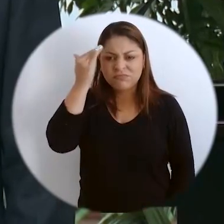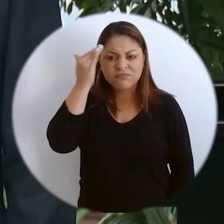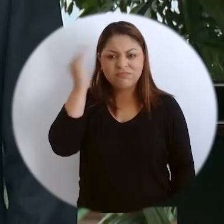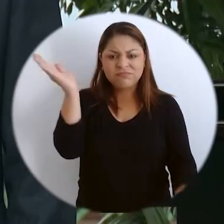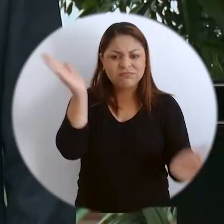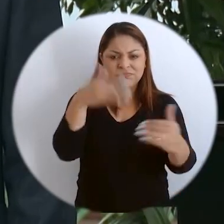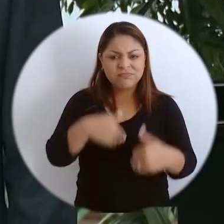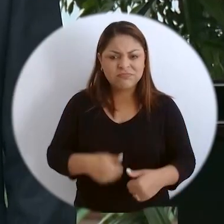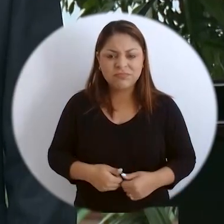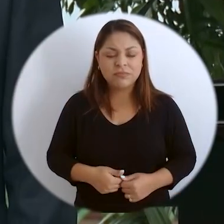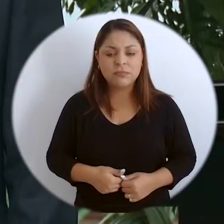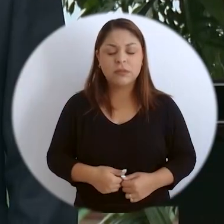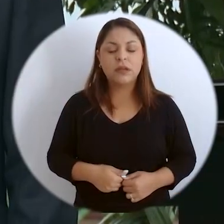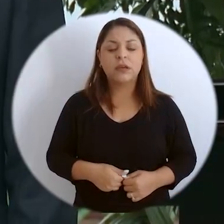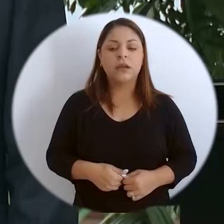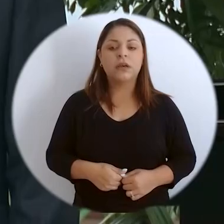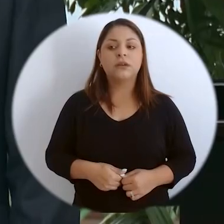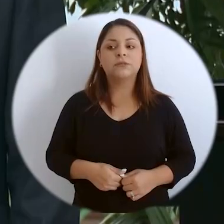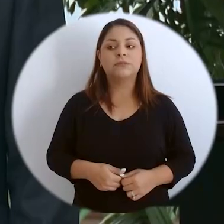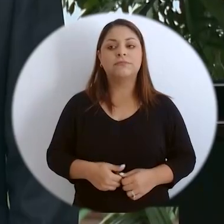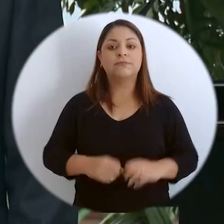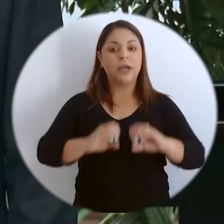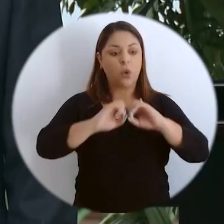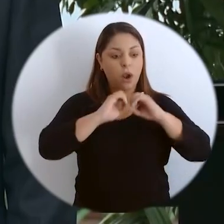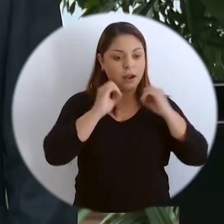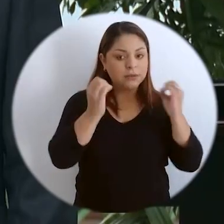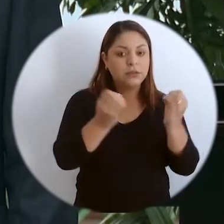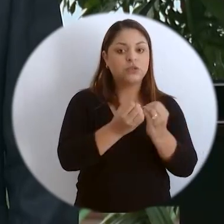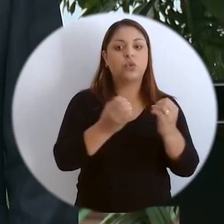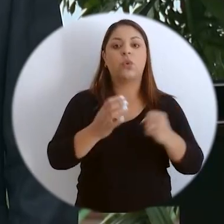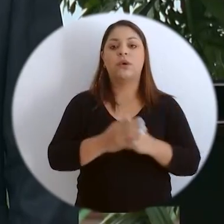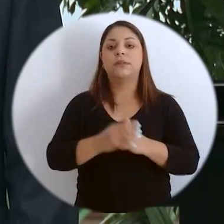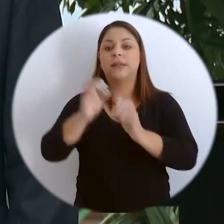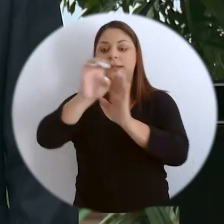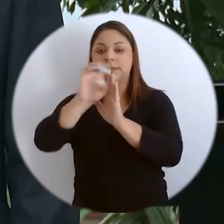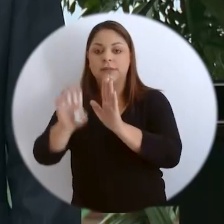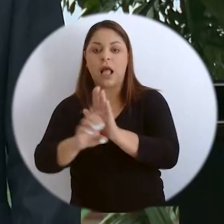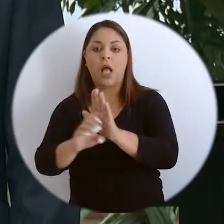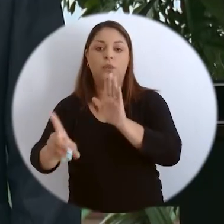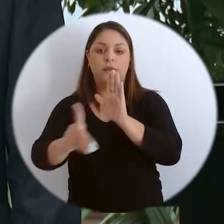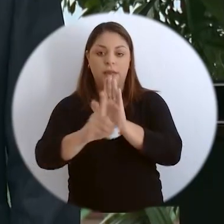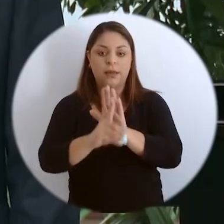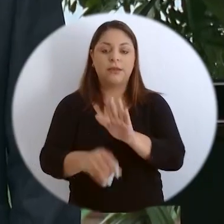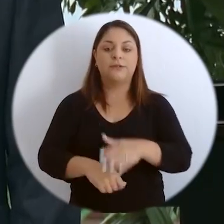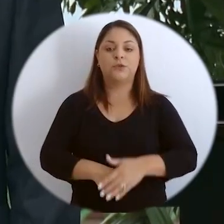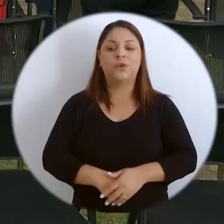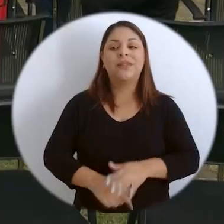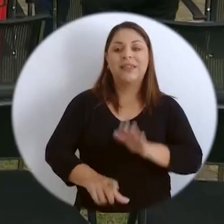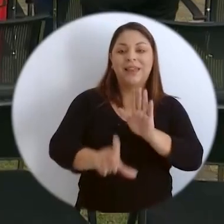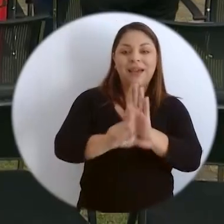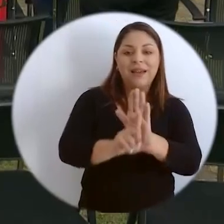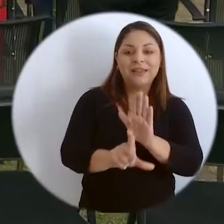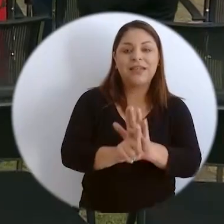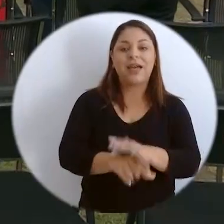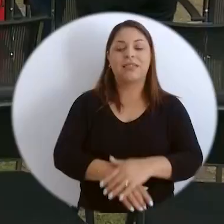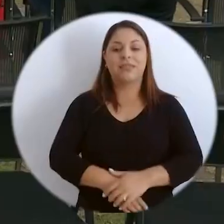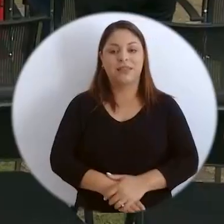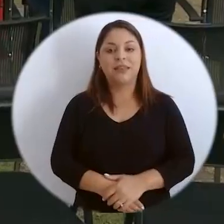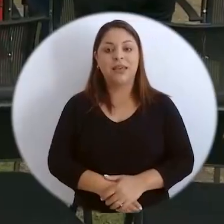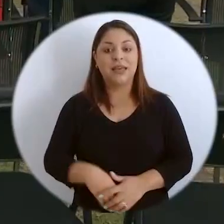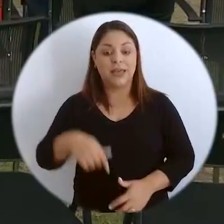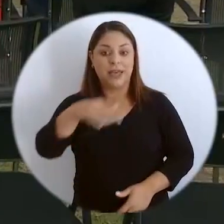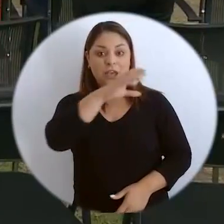el propia organización y el Estado de Derecho y la legalidad en Costa